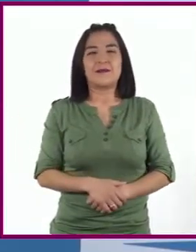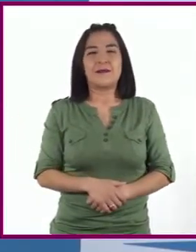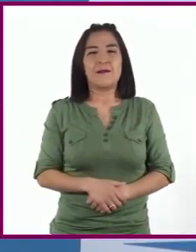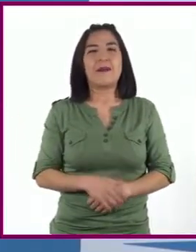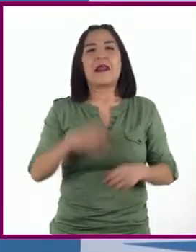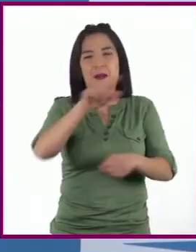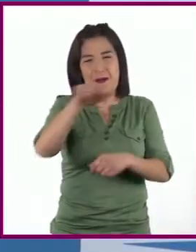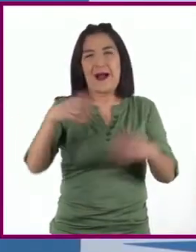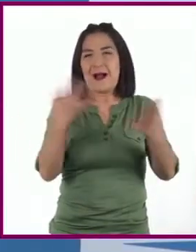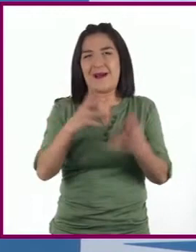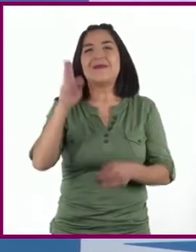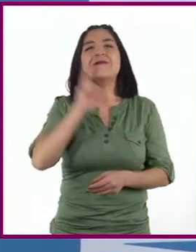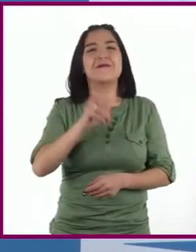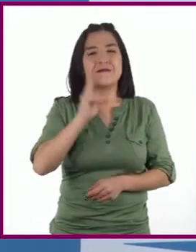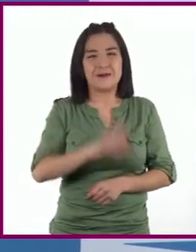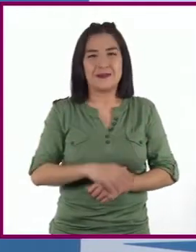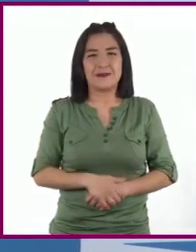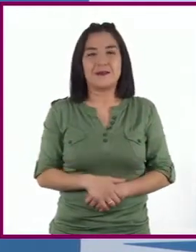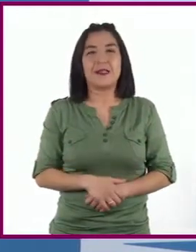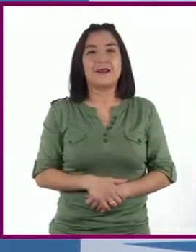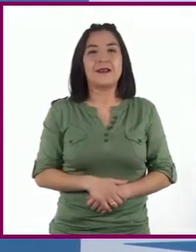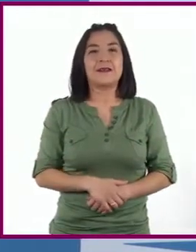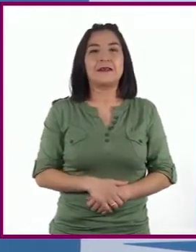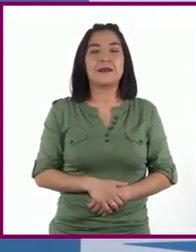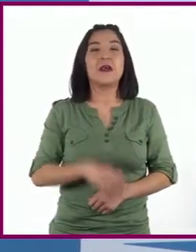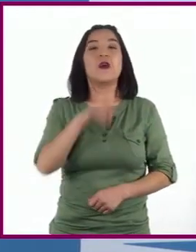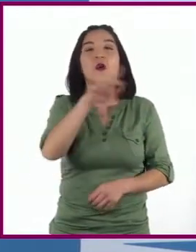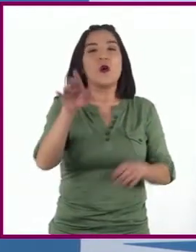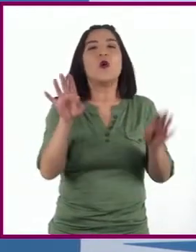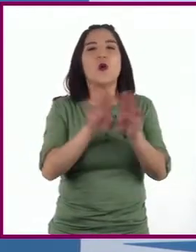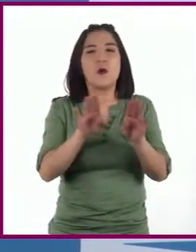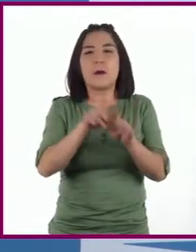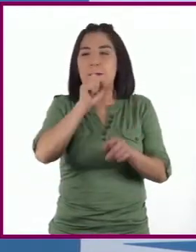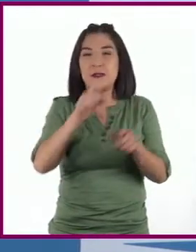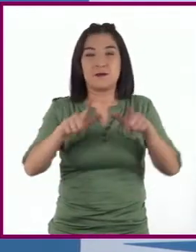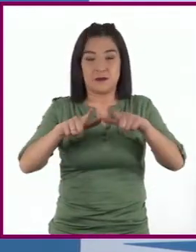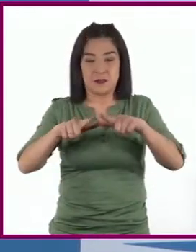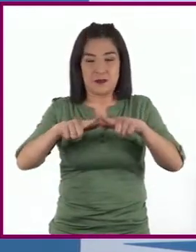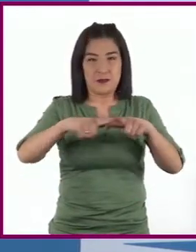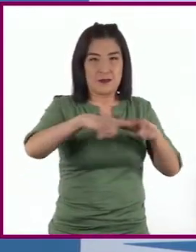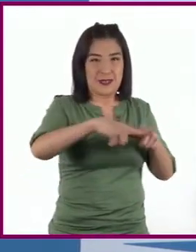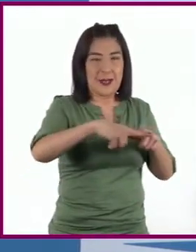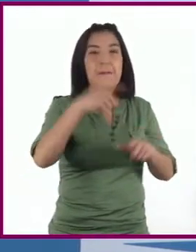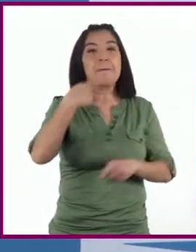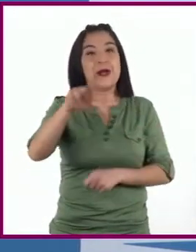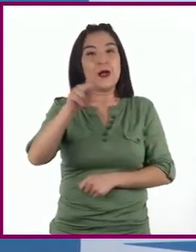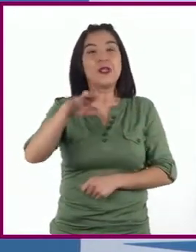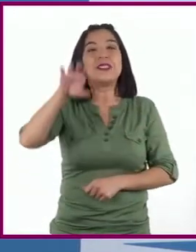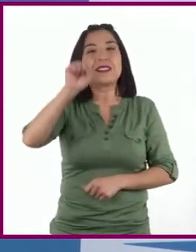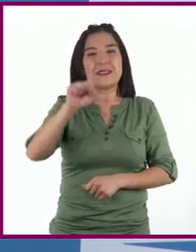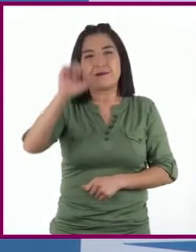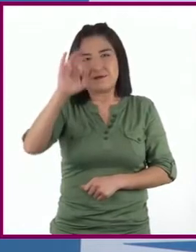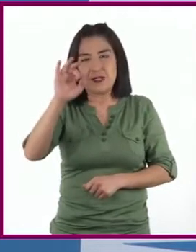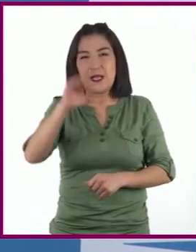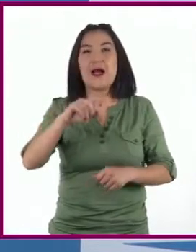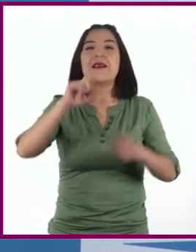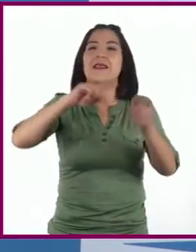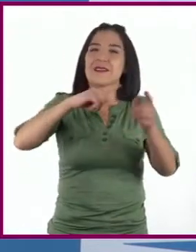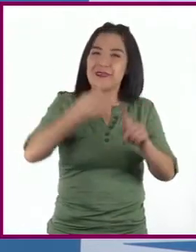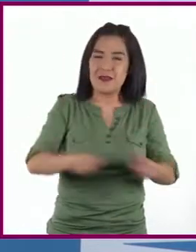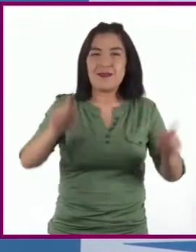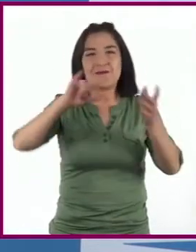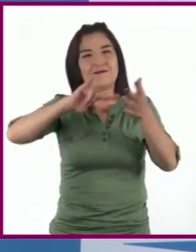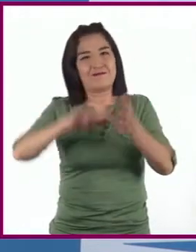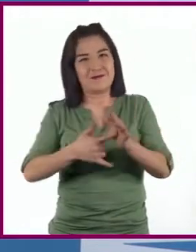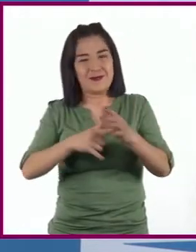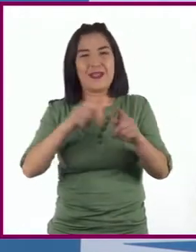Hagamos un reto. Vuelvan a rotar el triángulo, pero ahora 60 grados en sentido contrario a las manecillas